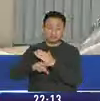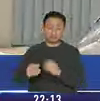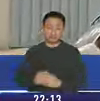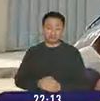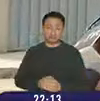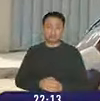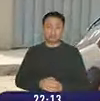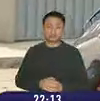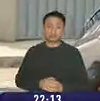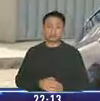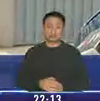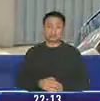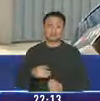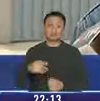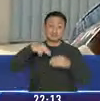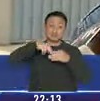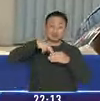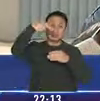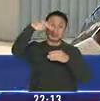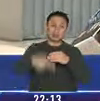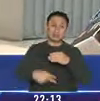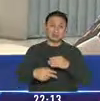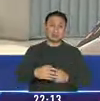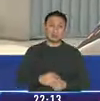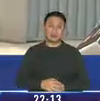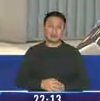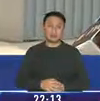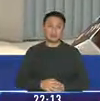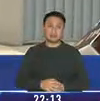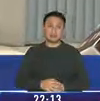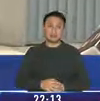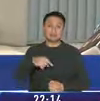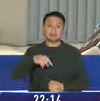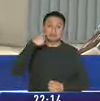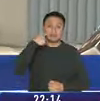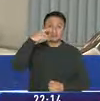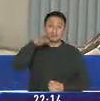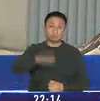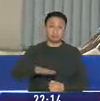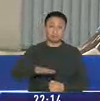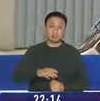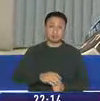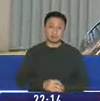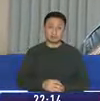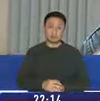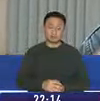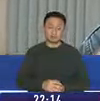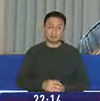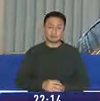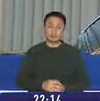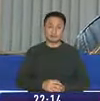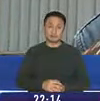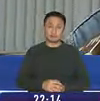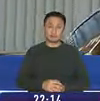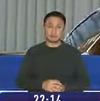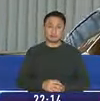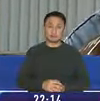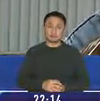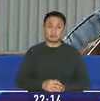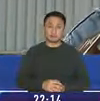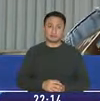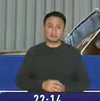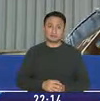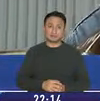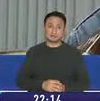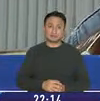Se botaron por la parte de encima, igual se sacaron los tanques de gas, igual así mismo. Y igual fue